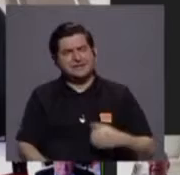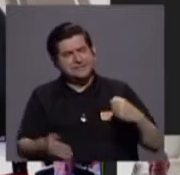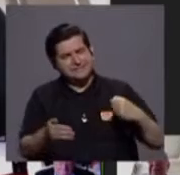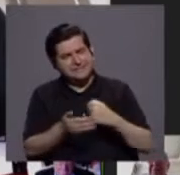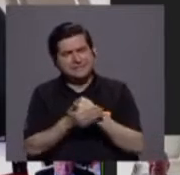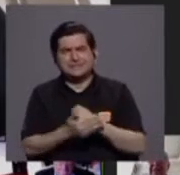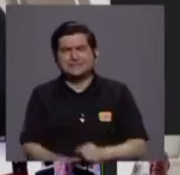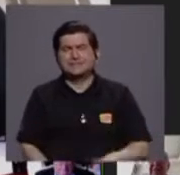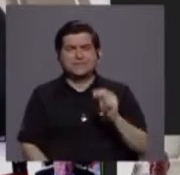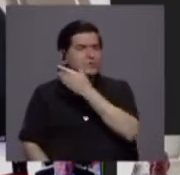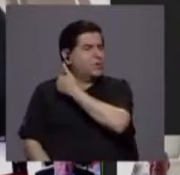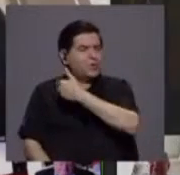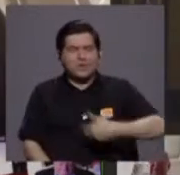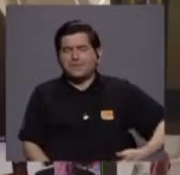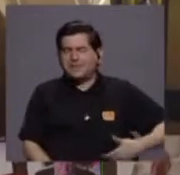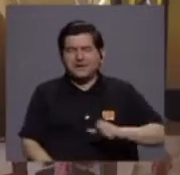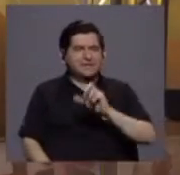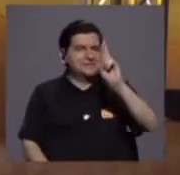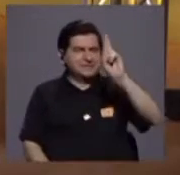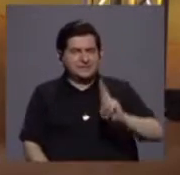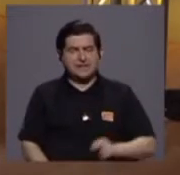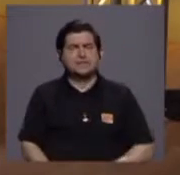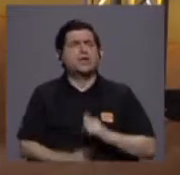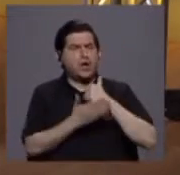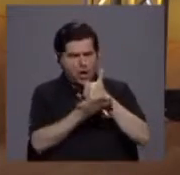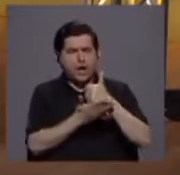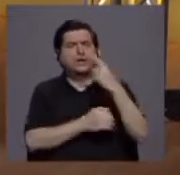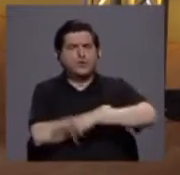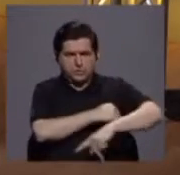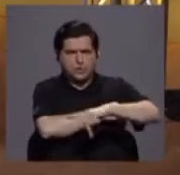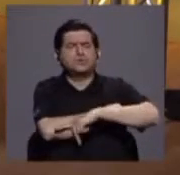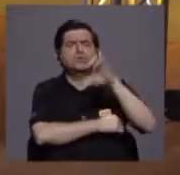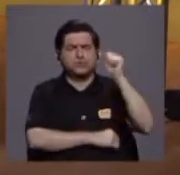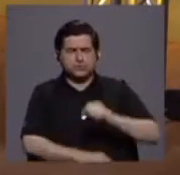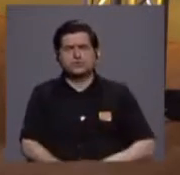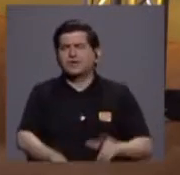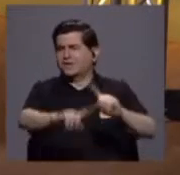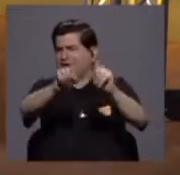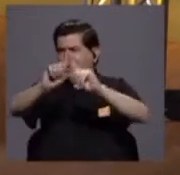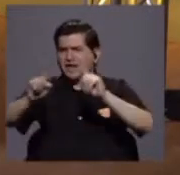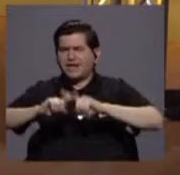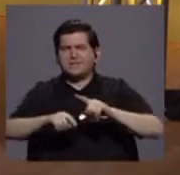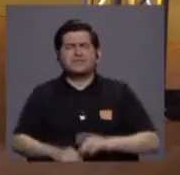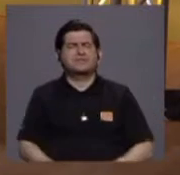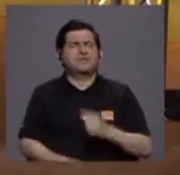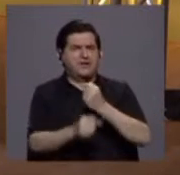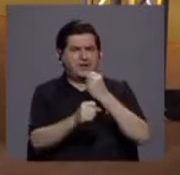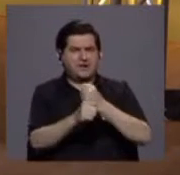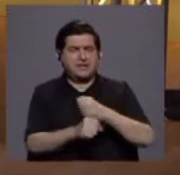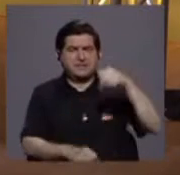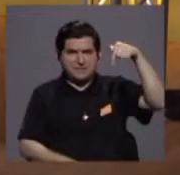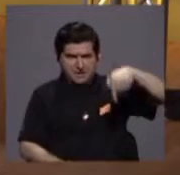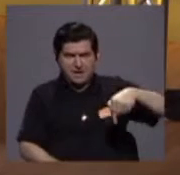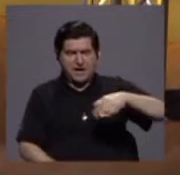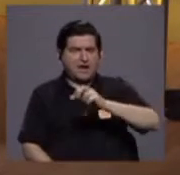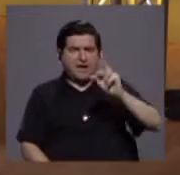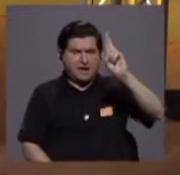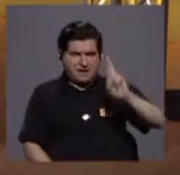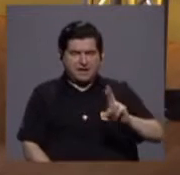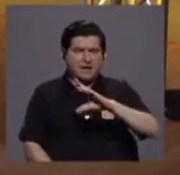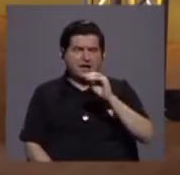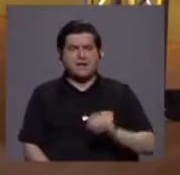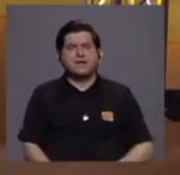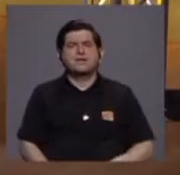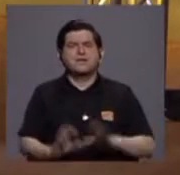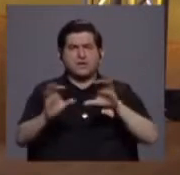no llegara a ser presidente de Costa Rica. Contribuyó mucho al país desde muy diferentes cargos aquí en Costa Rica y en